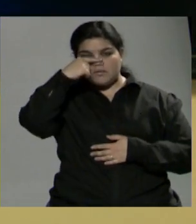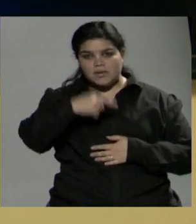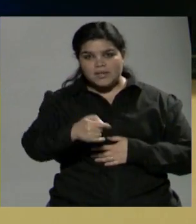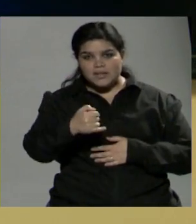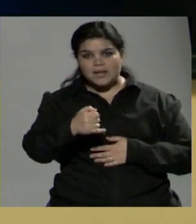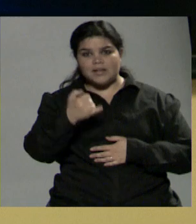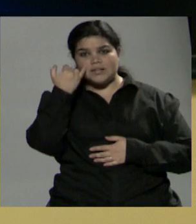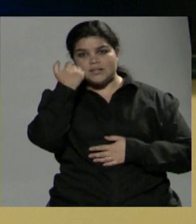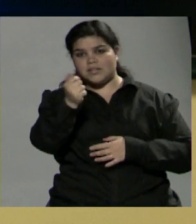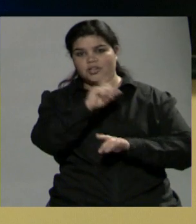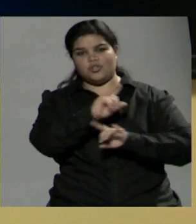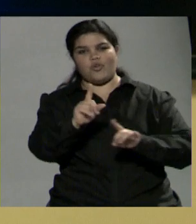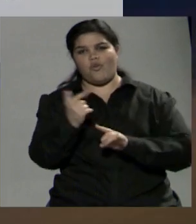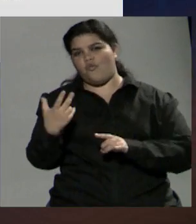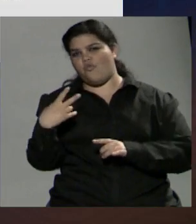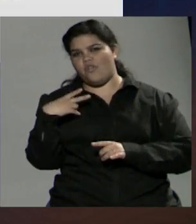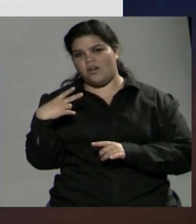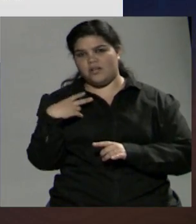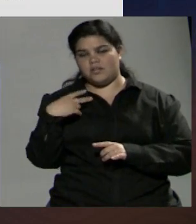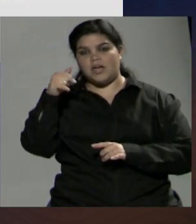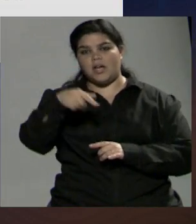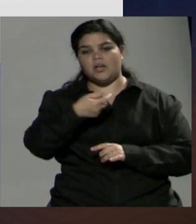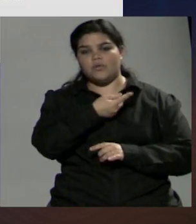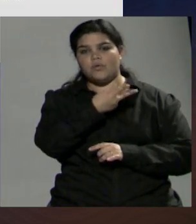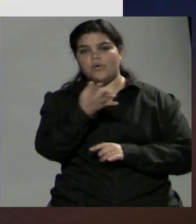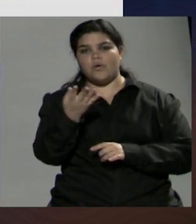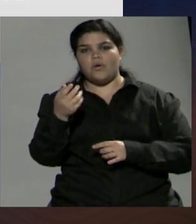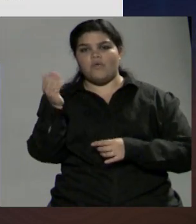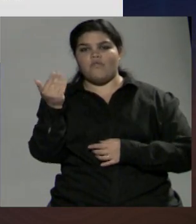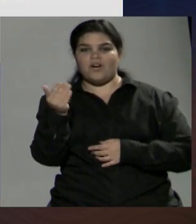definitivo, después resta escrutar el